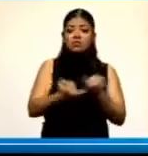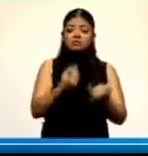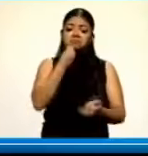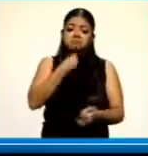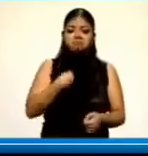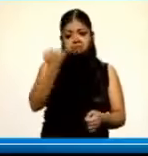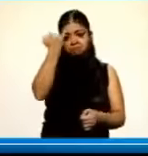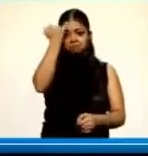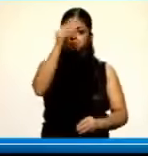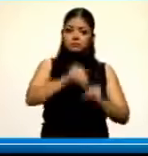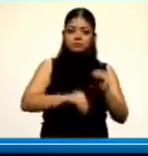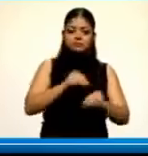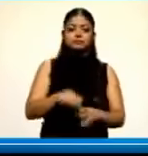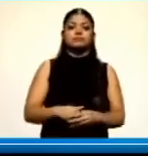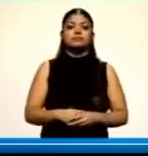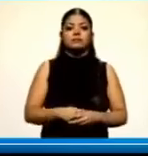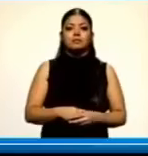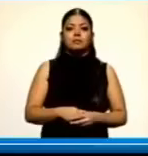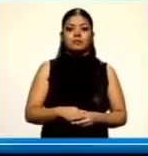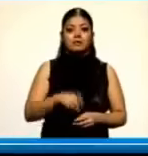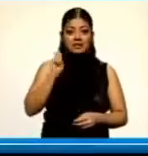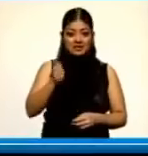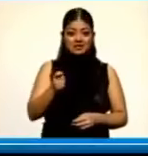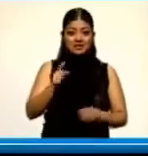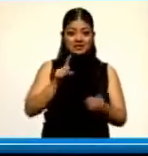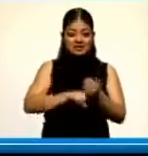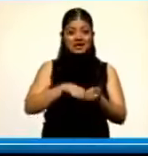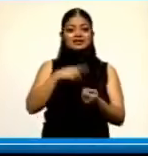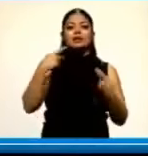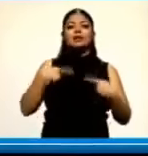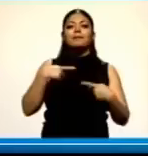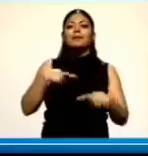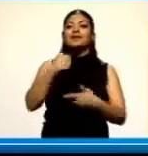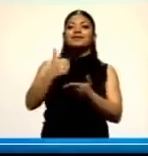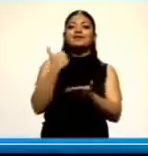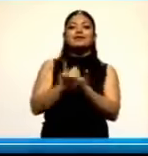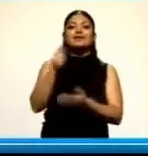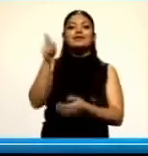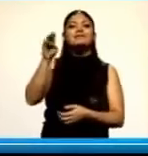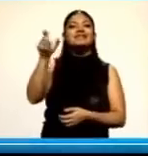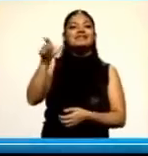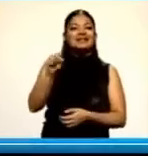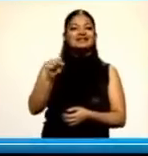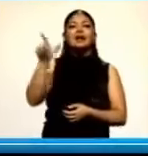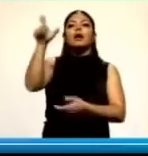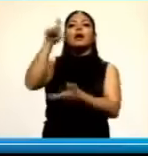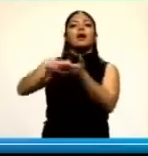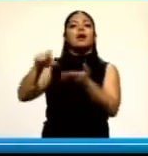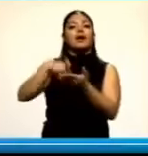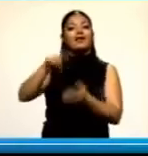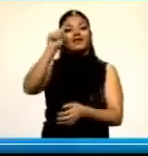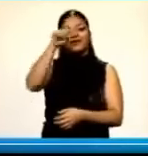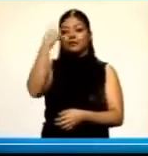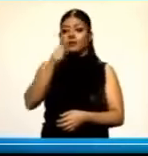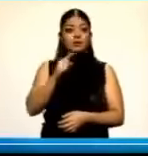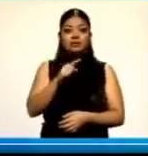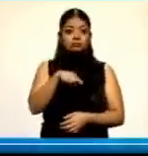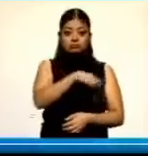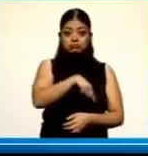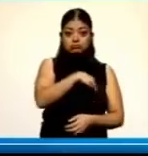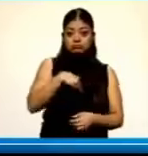que inventar. El Mije no es como gente de ciudad, que sus juguetes deben ser comprados. No, el Mije los